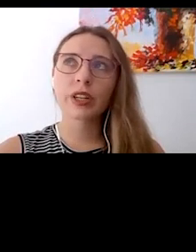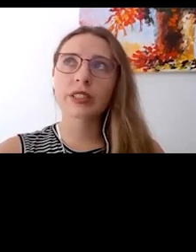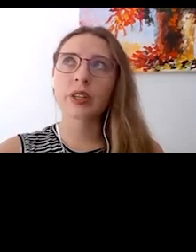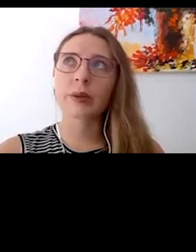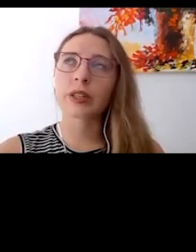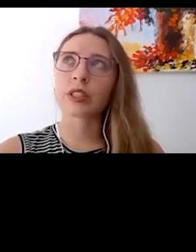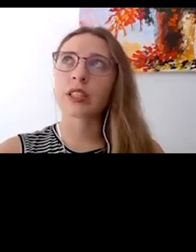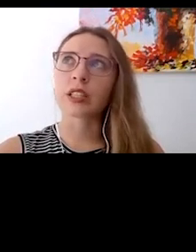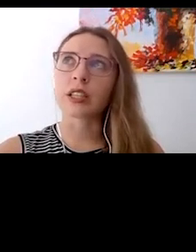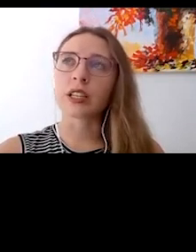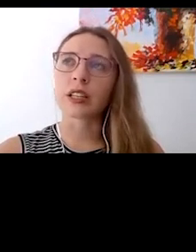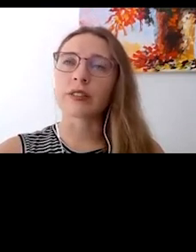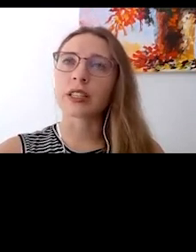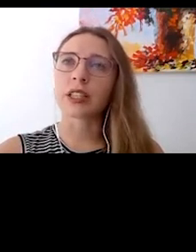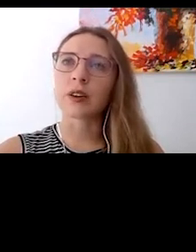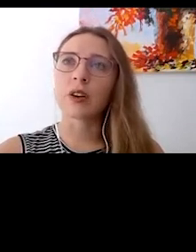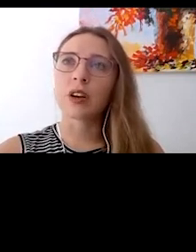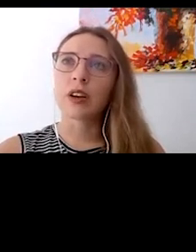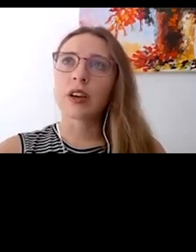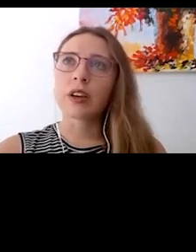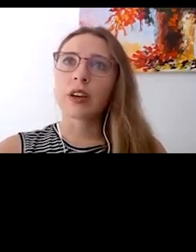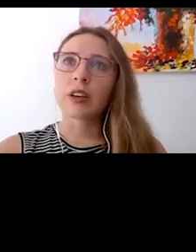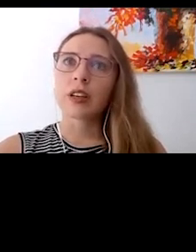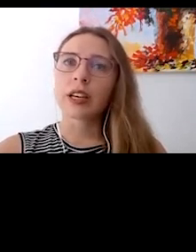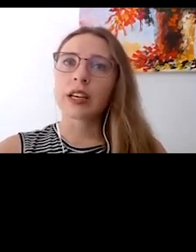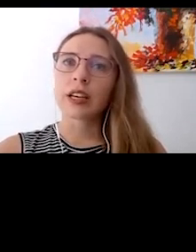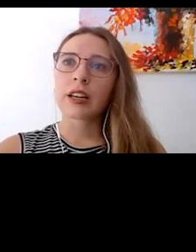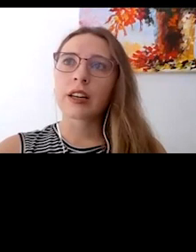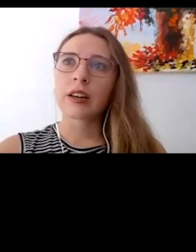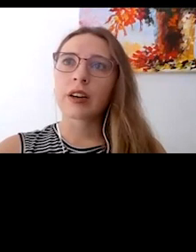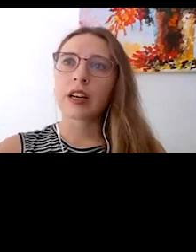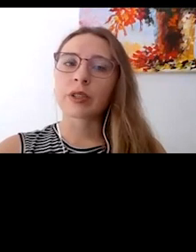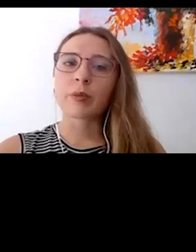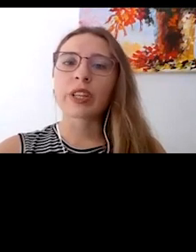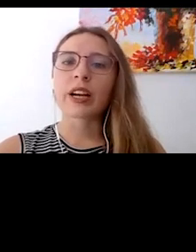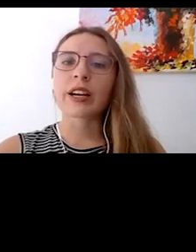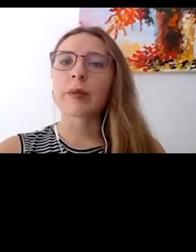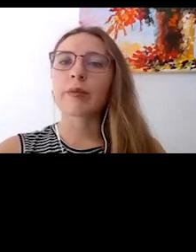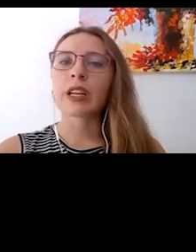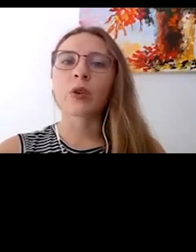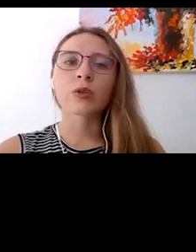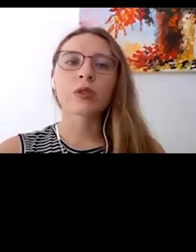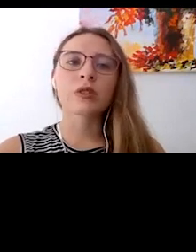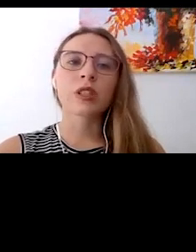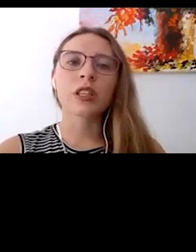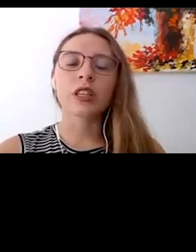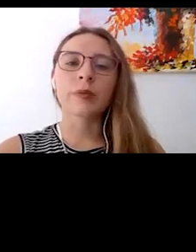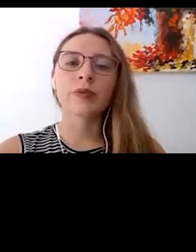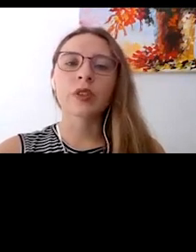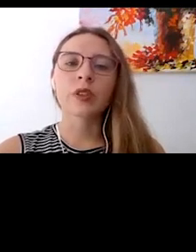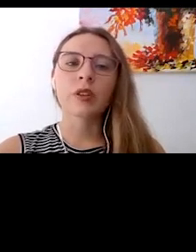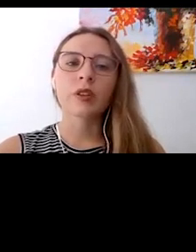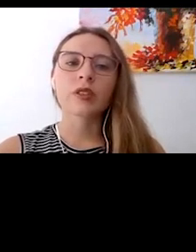¿cuál podría ser una que va en contra de la Ley Federal del Trabajo? Que la persona pueda ganar menos